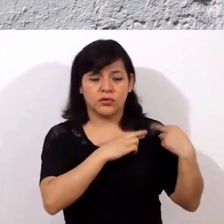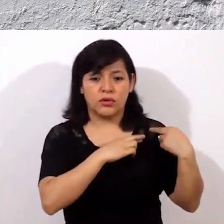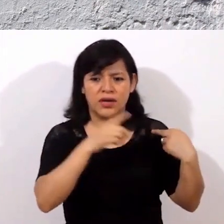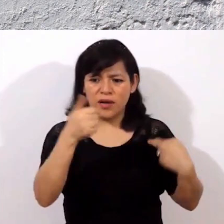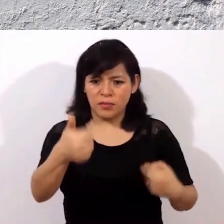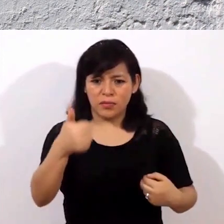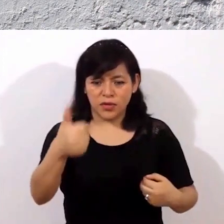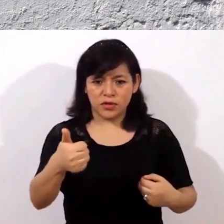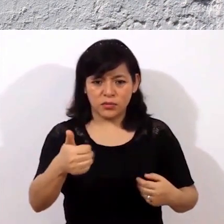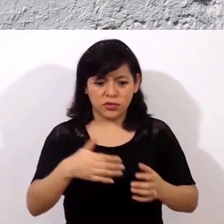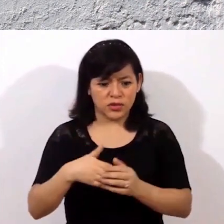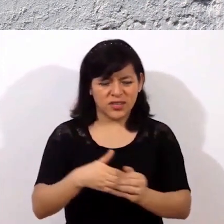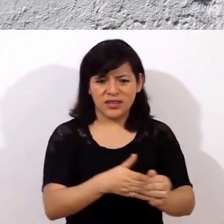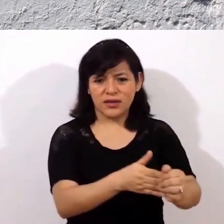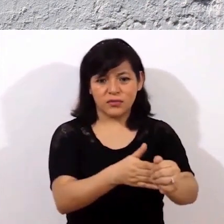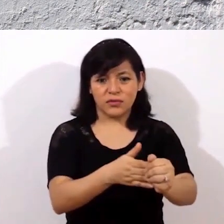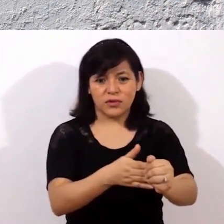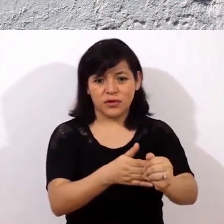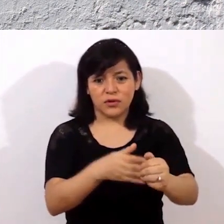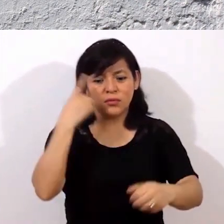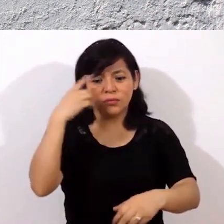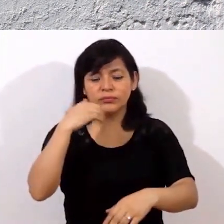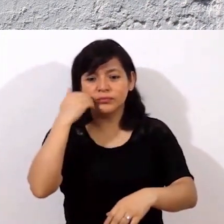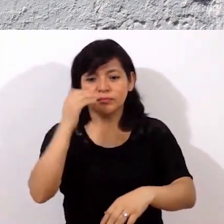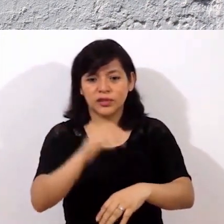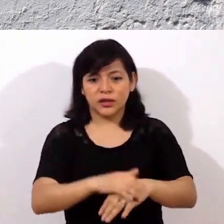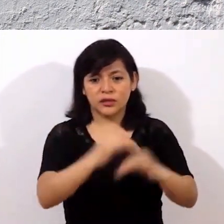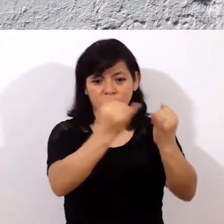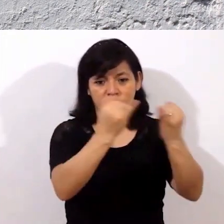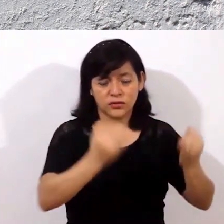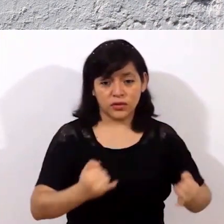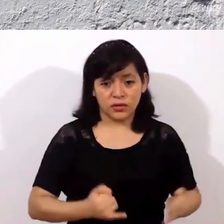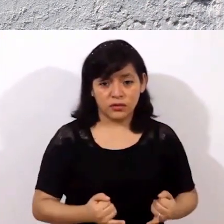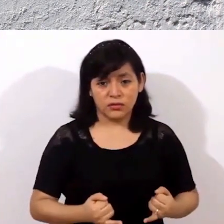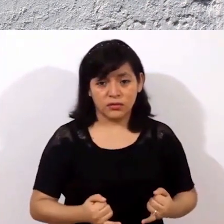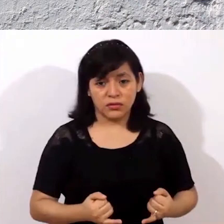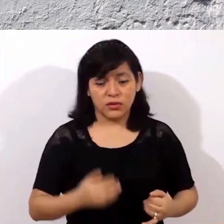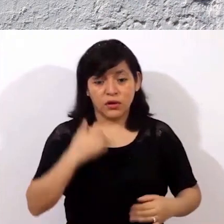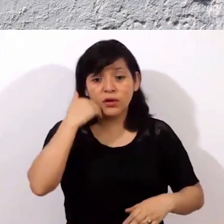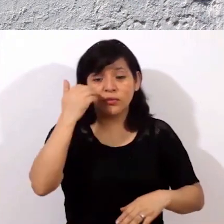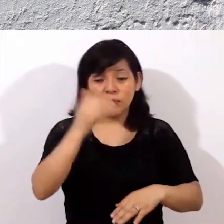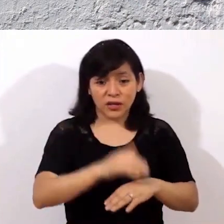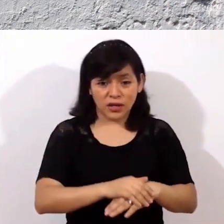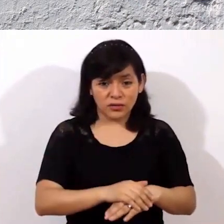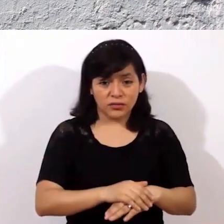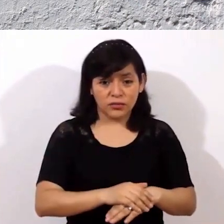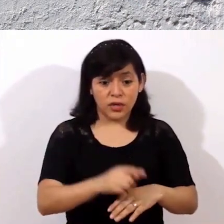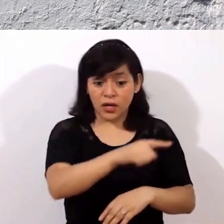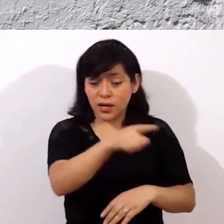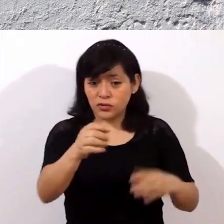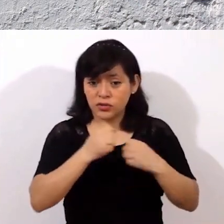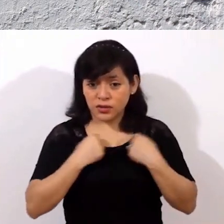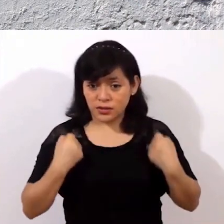mismos al culto a los ídolos. Los que tenían que guiar, ellos mismos